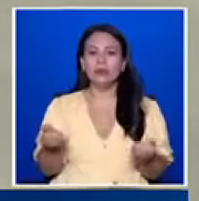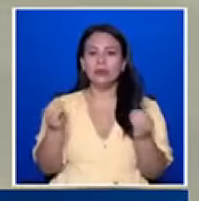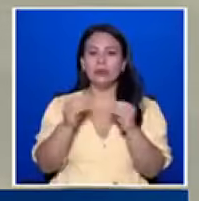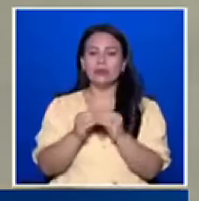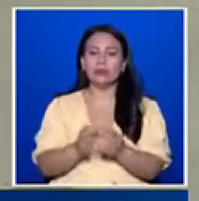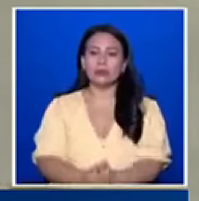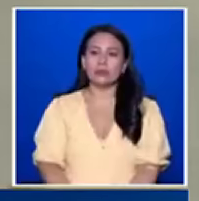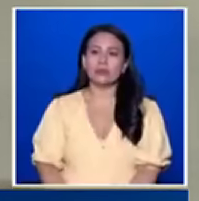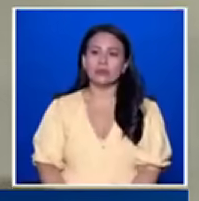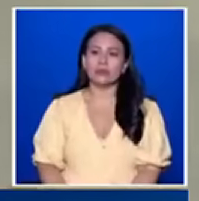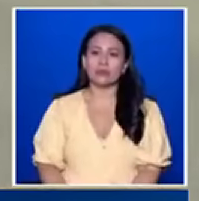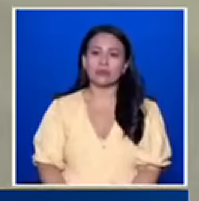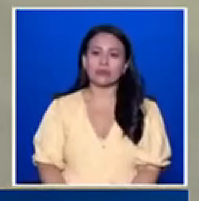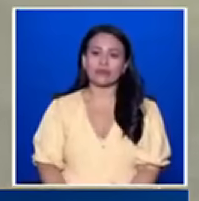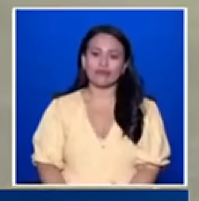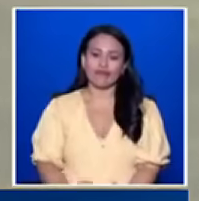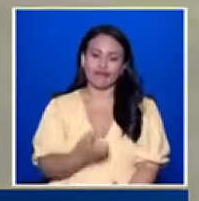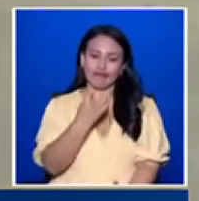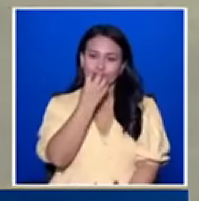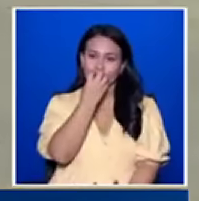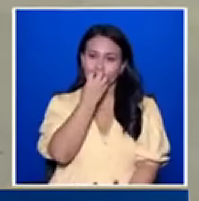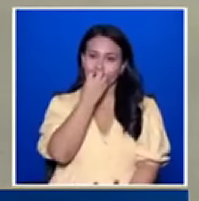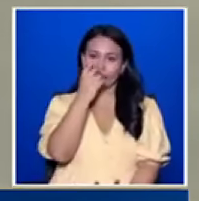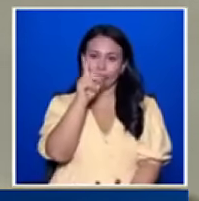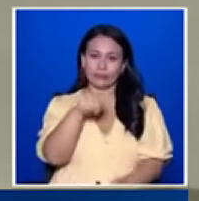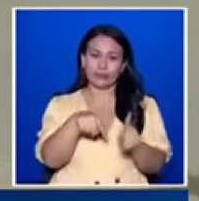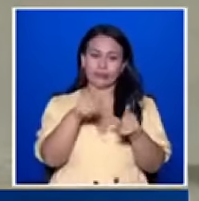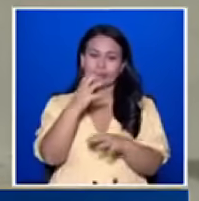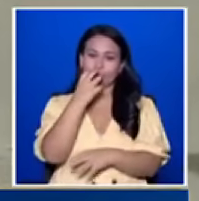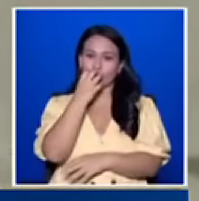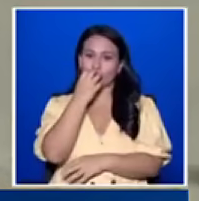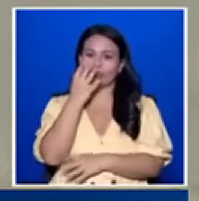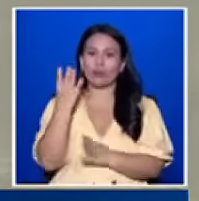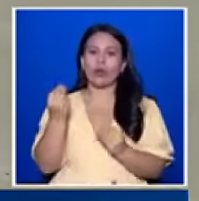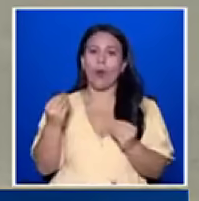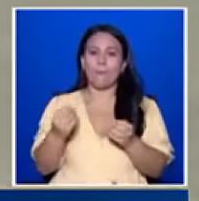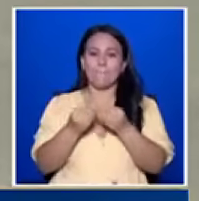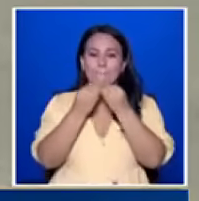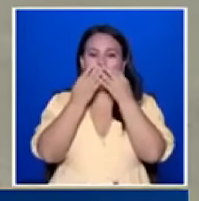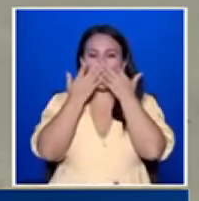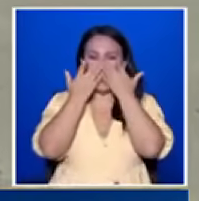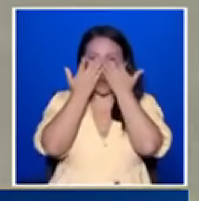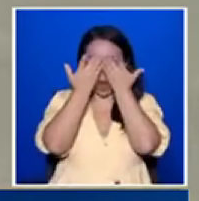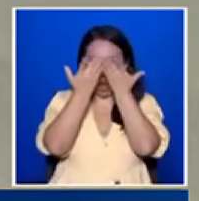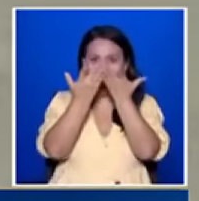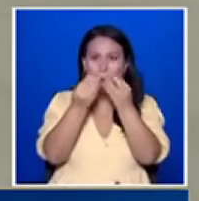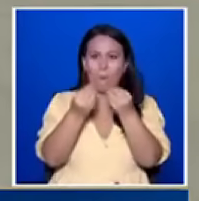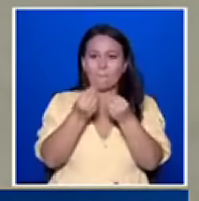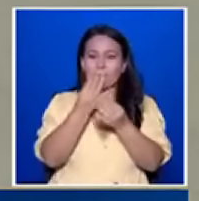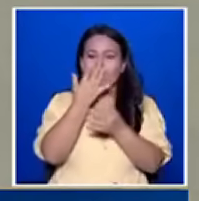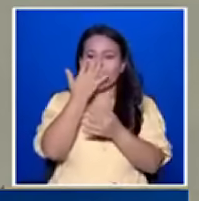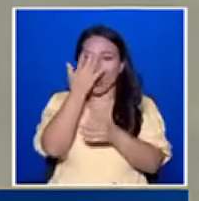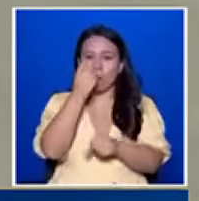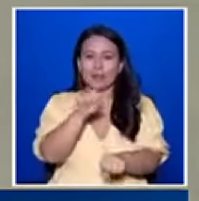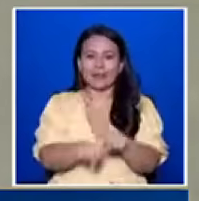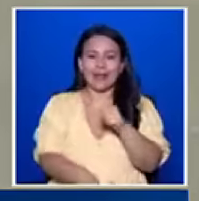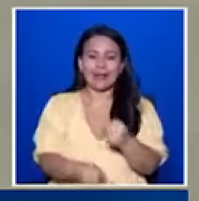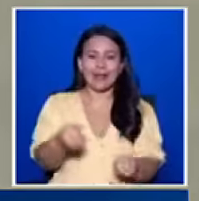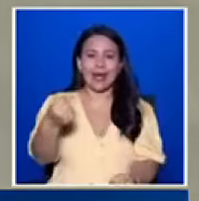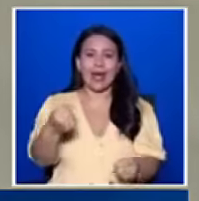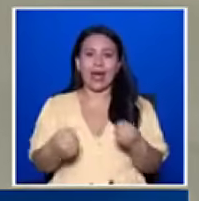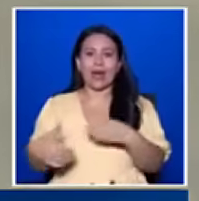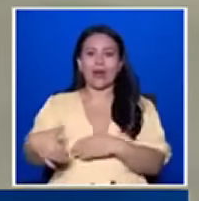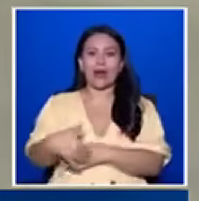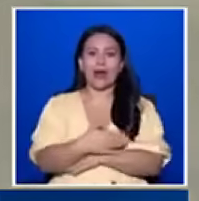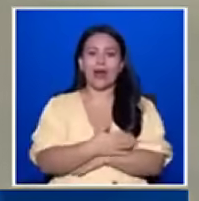comerciantes, ¿no? Las molestias que tienen porque obviamente hay demasiado polvo producto de que la calle se encuentra en esta situación.